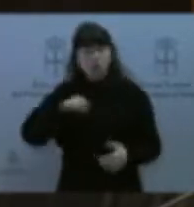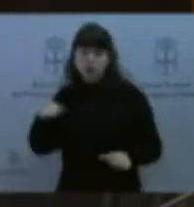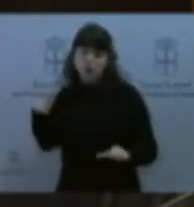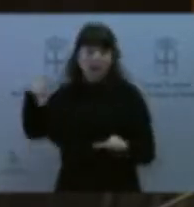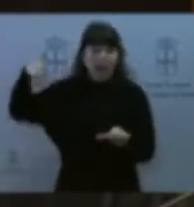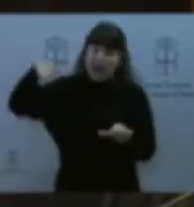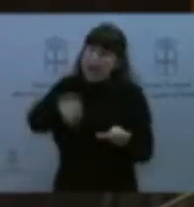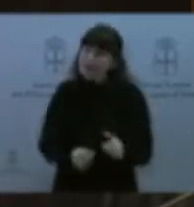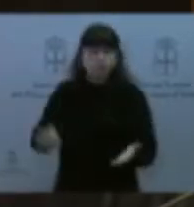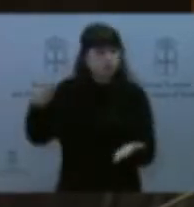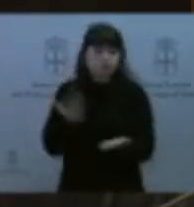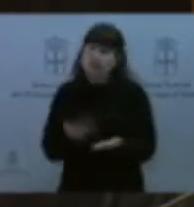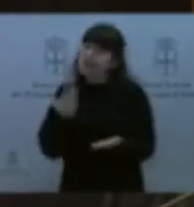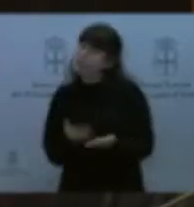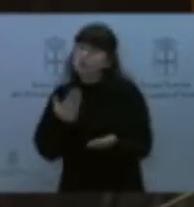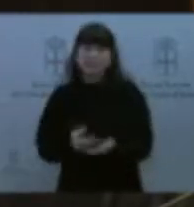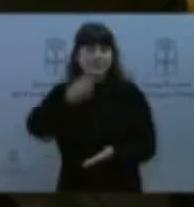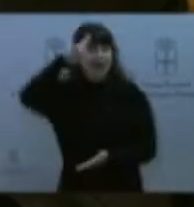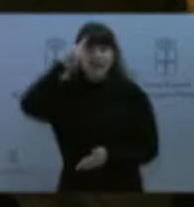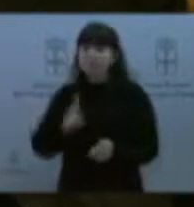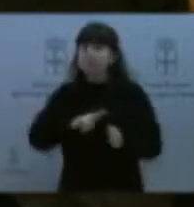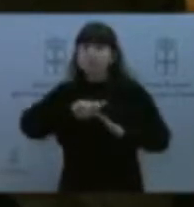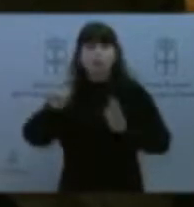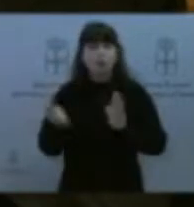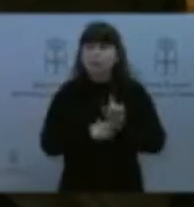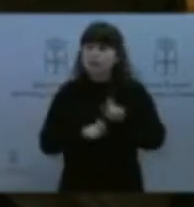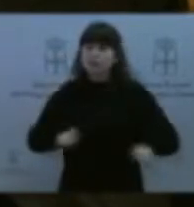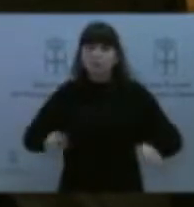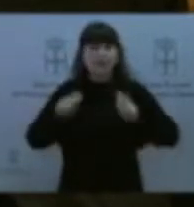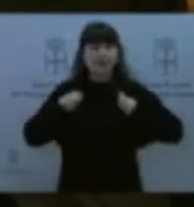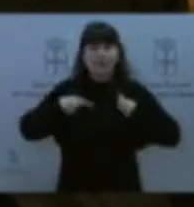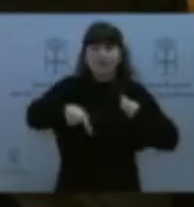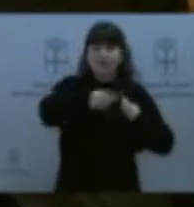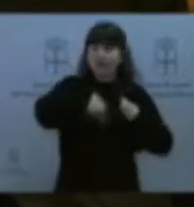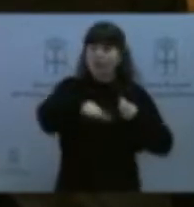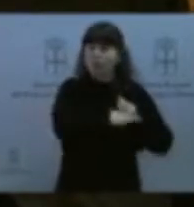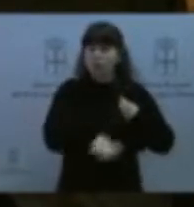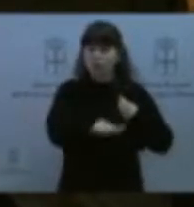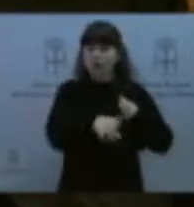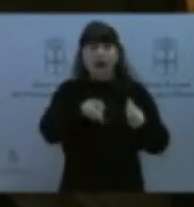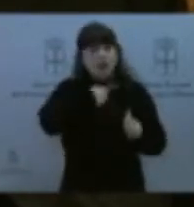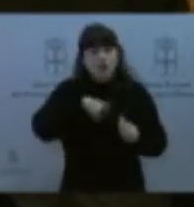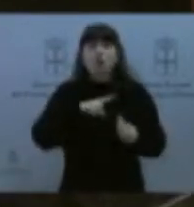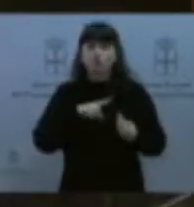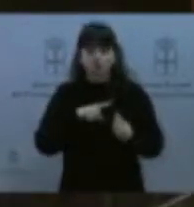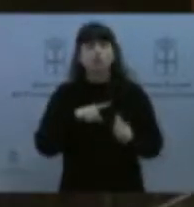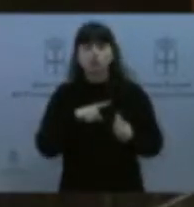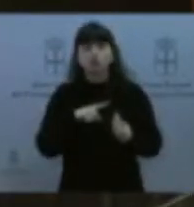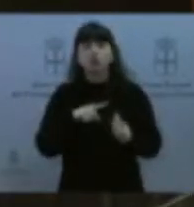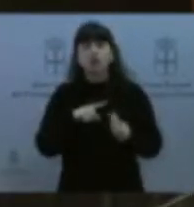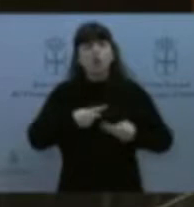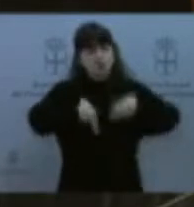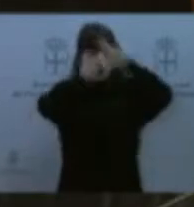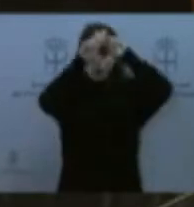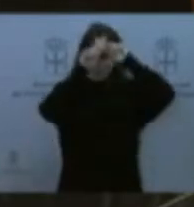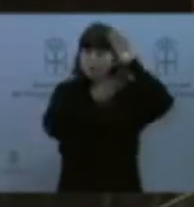a las personas del Área 2. Mantenemos en perfecto estado de revista un hospital. No hay ni uno solo que yo crea en